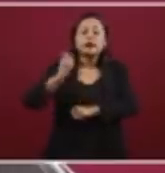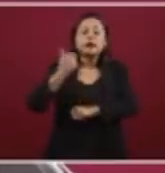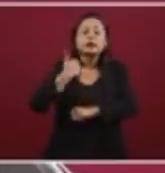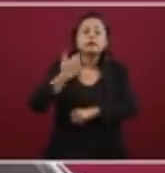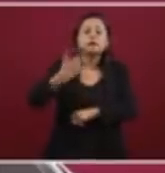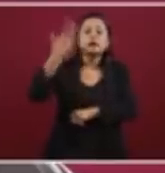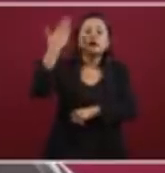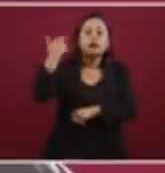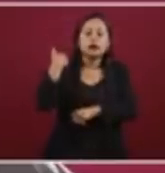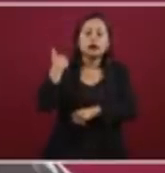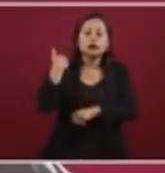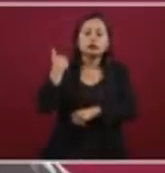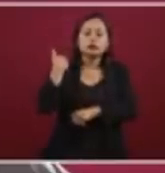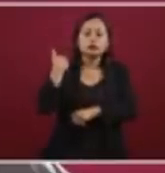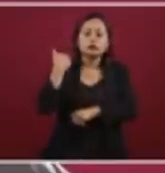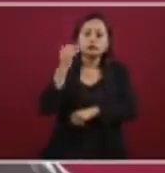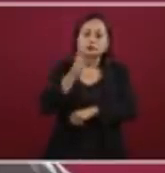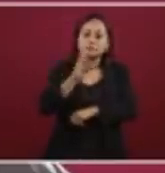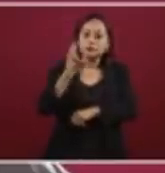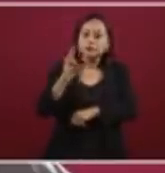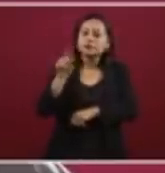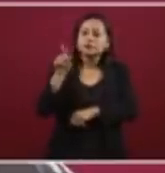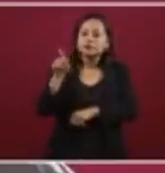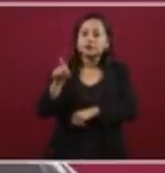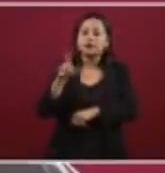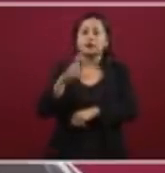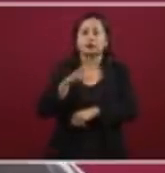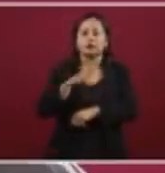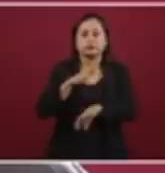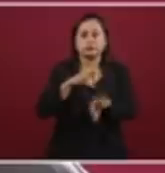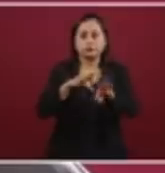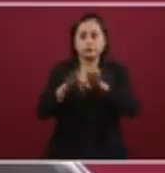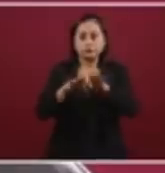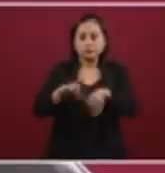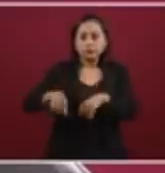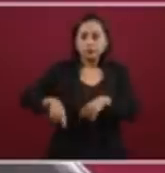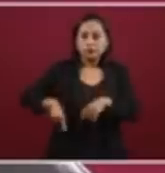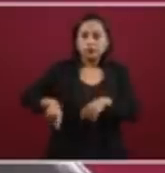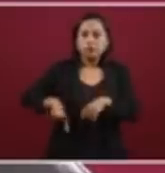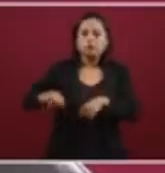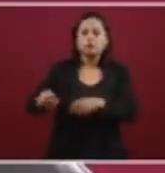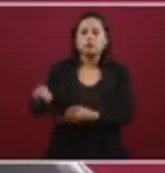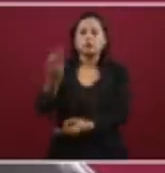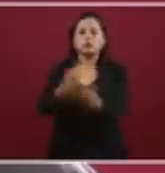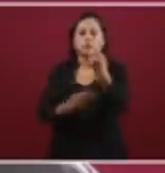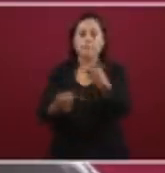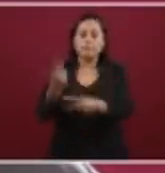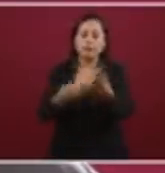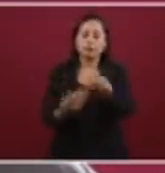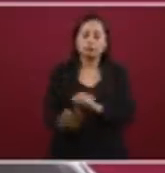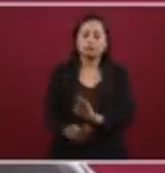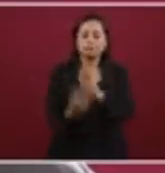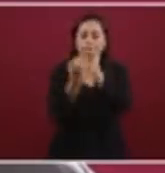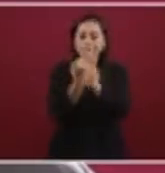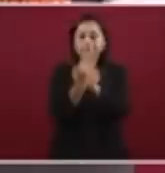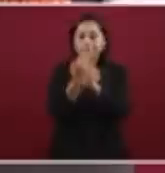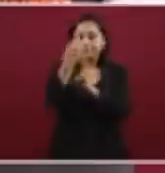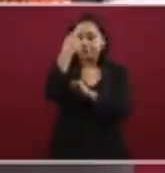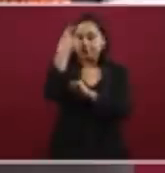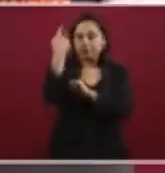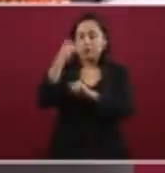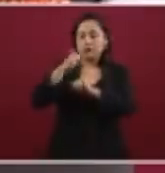cargo a rendir sus declaraciones ministeriales frente a nuestra autoridad a esta unidad